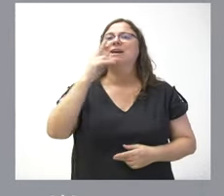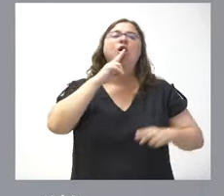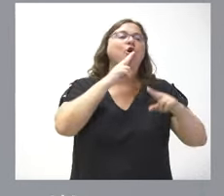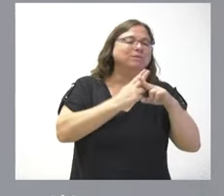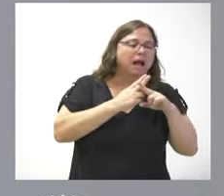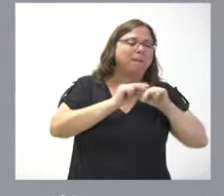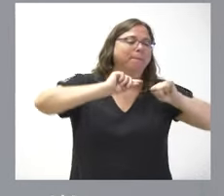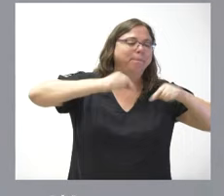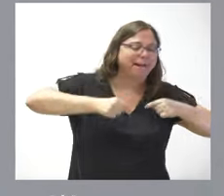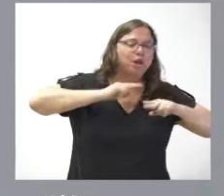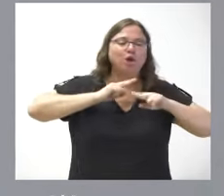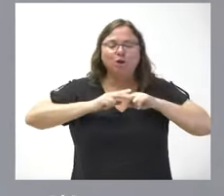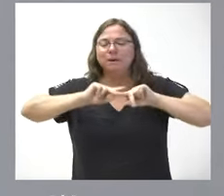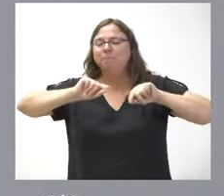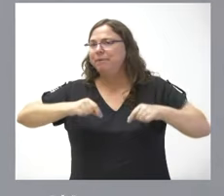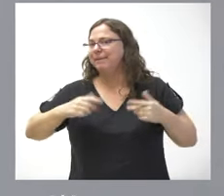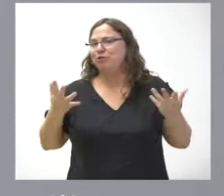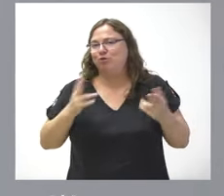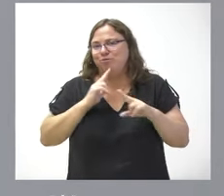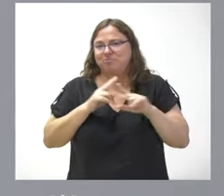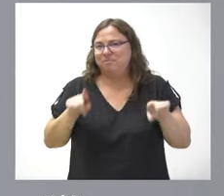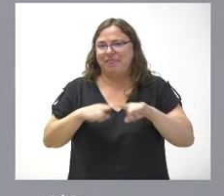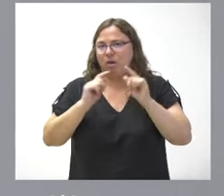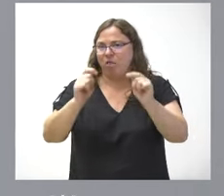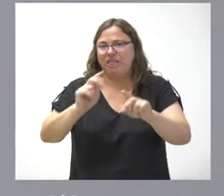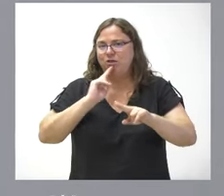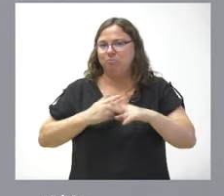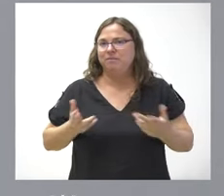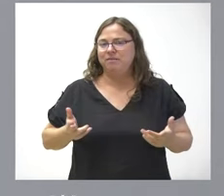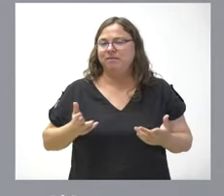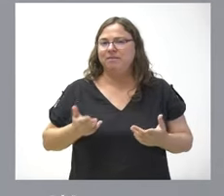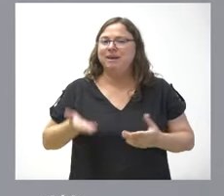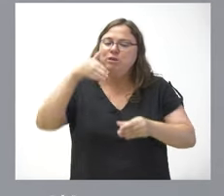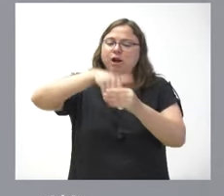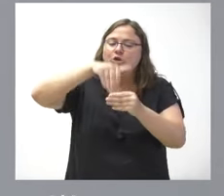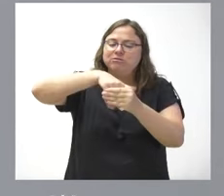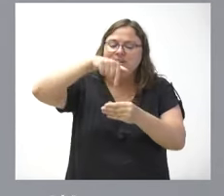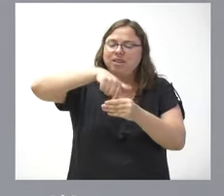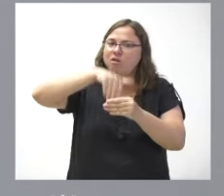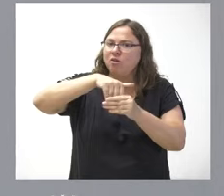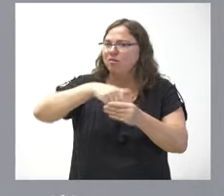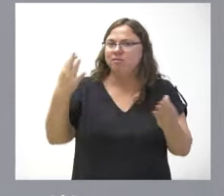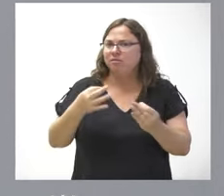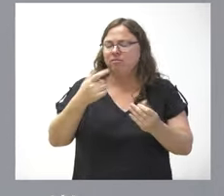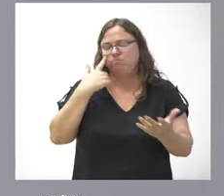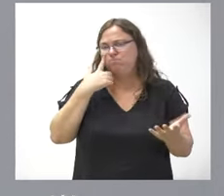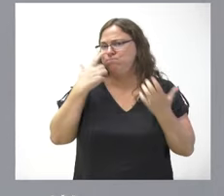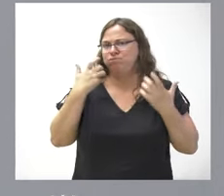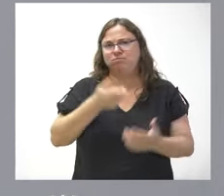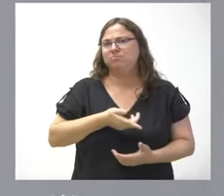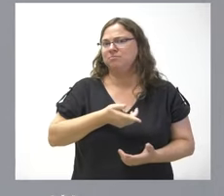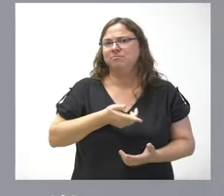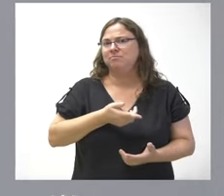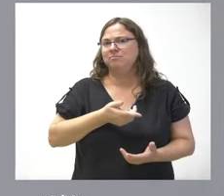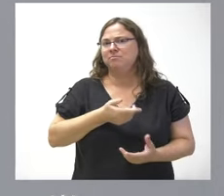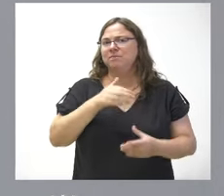pacto nominalmente como lo quieran denominar sino el contenido del mismo y el contenido del mismo es muy evidente que